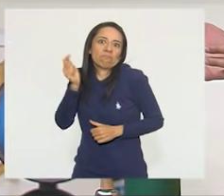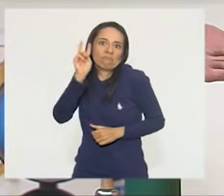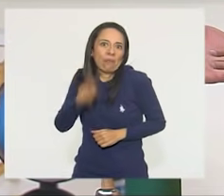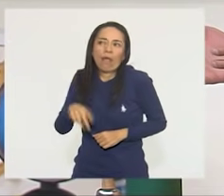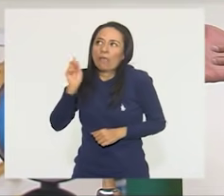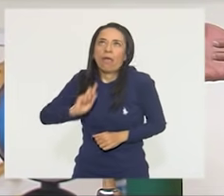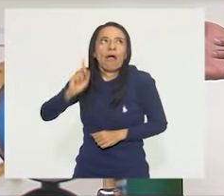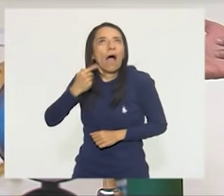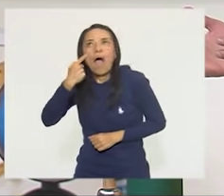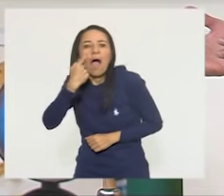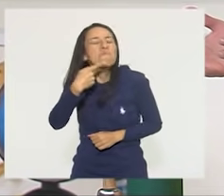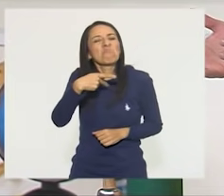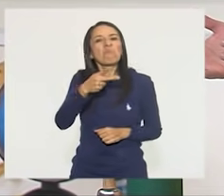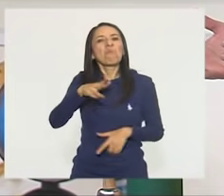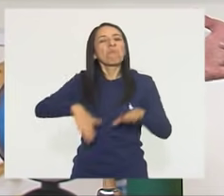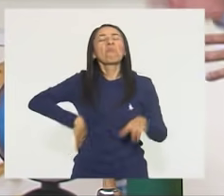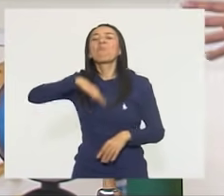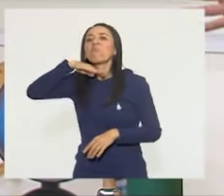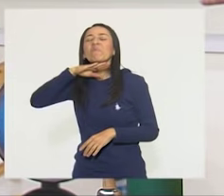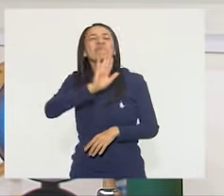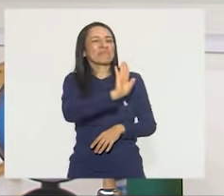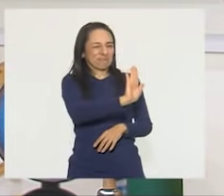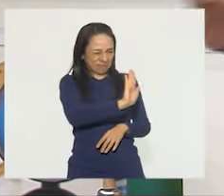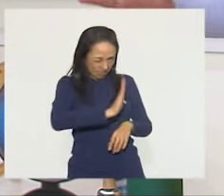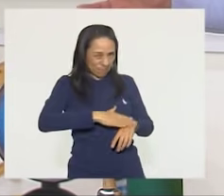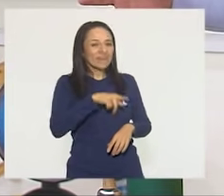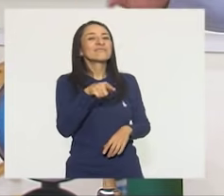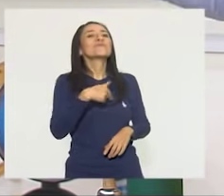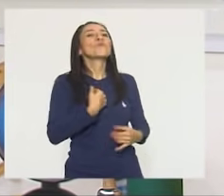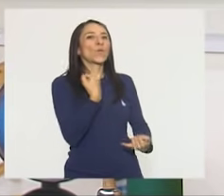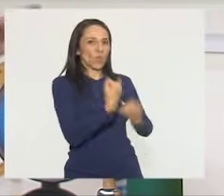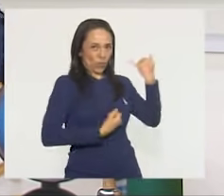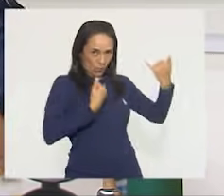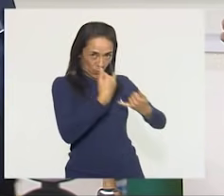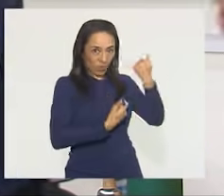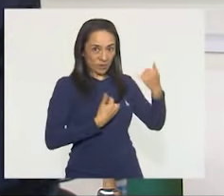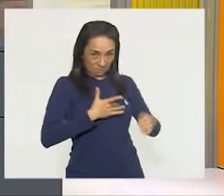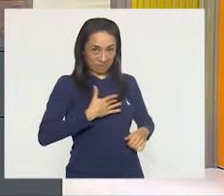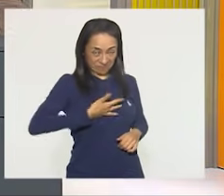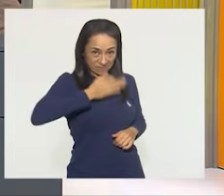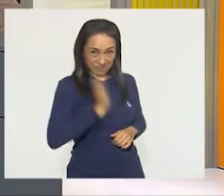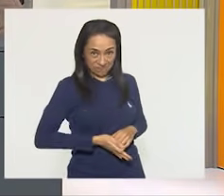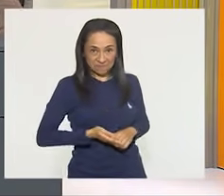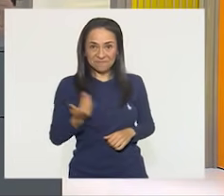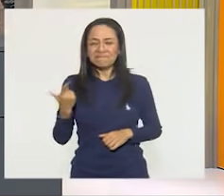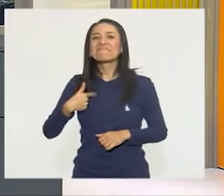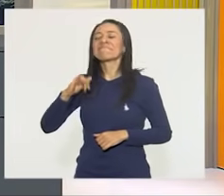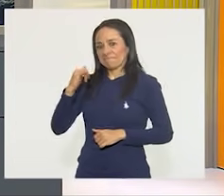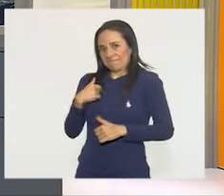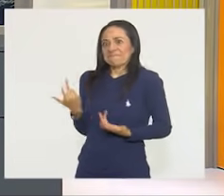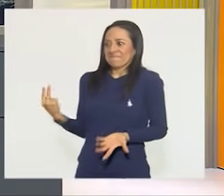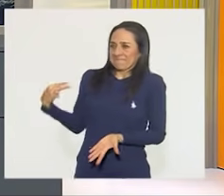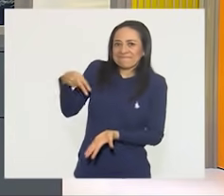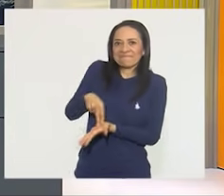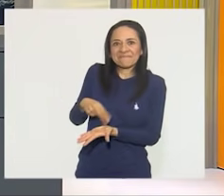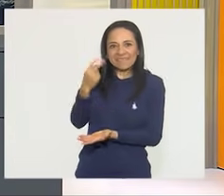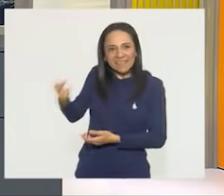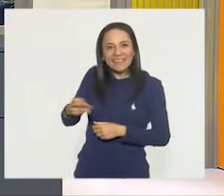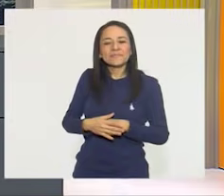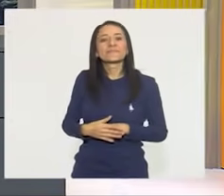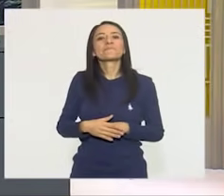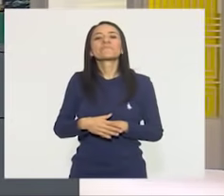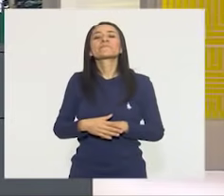Para conocerlo más, vamos a hacer un juego. ¿Qué te parece? Me parece excelente. Para eso estamos aquí, amigos, bueno, en esta clase. A divertirnos. Me gustaría que te colocaras aquí adelante de mí.